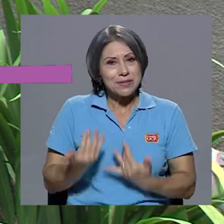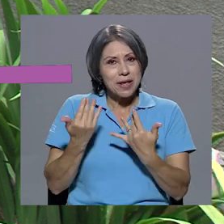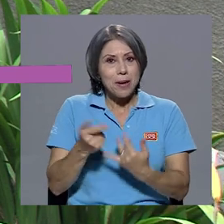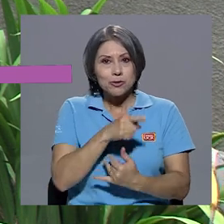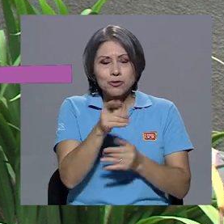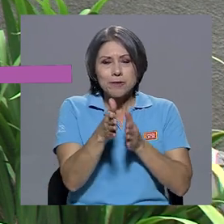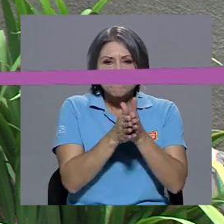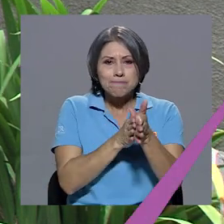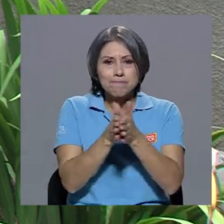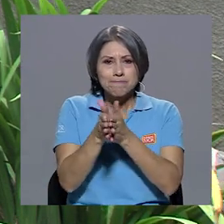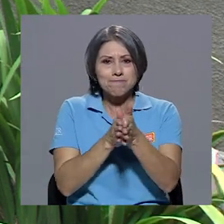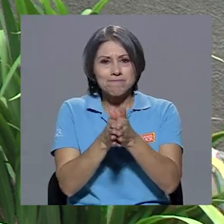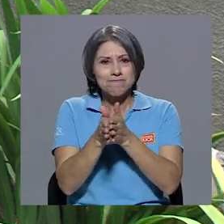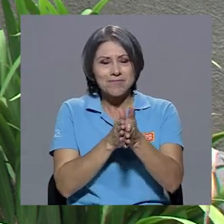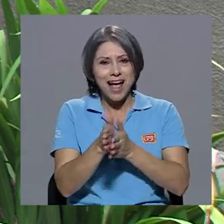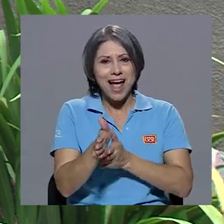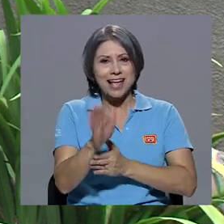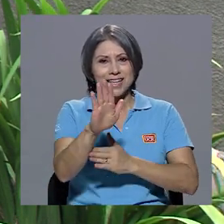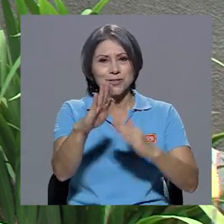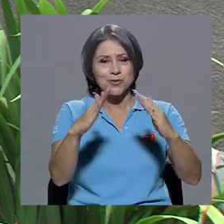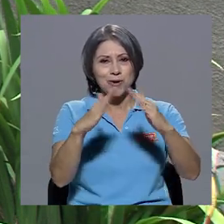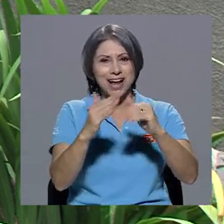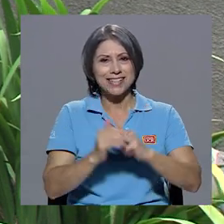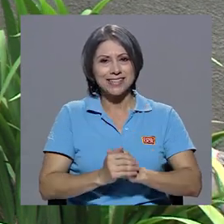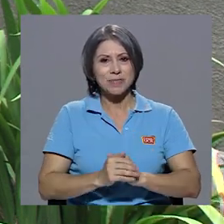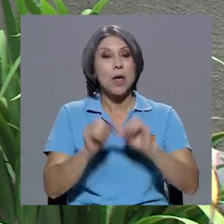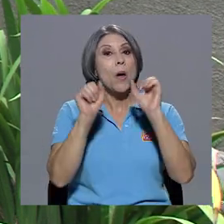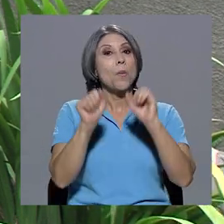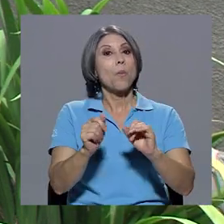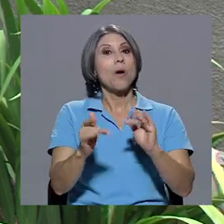que sea de gran utilidad para ustedes allá en sus